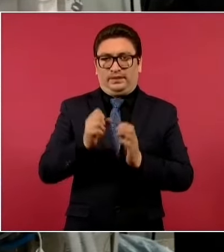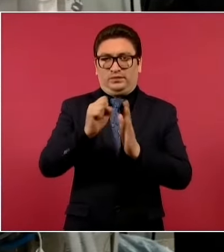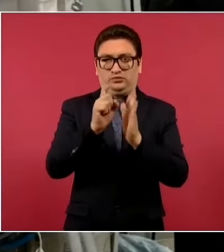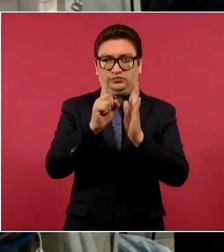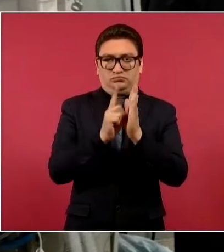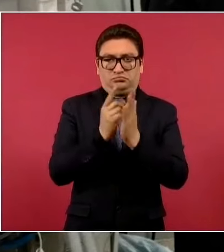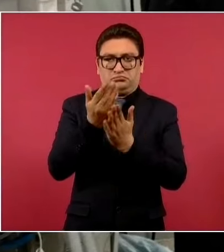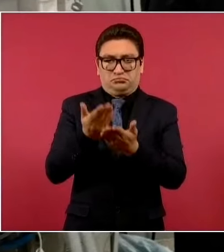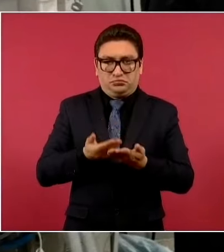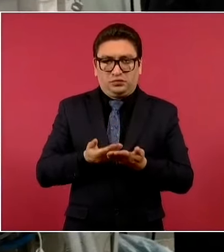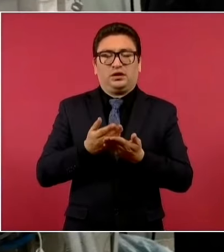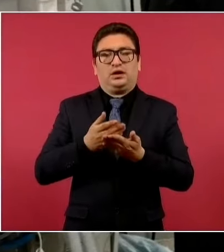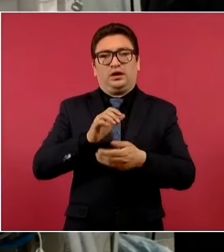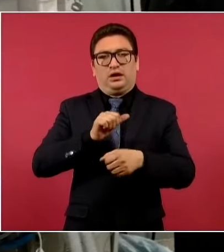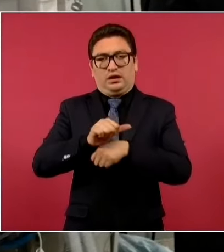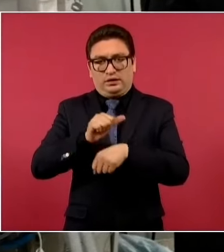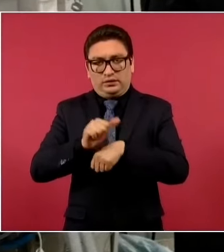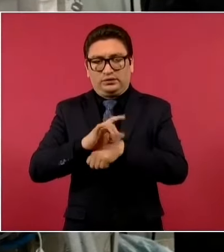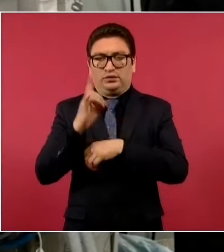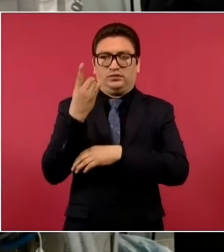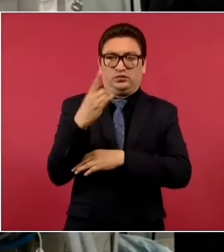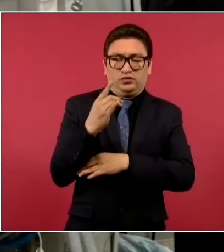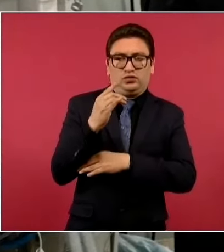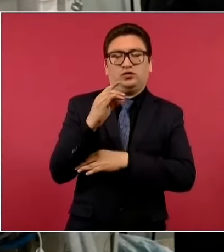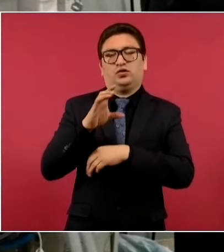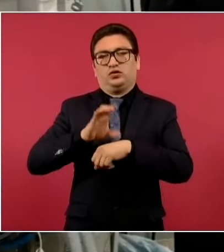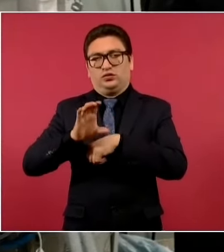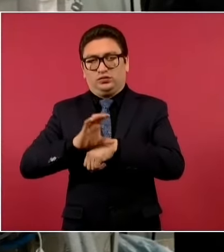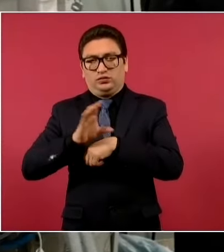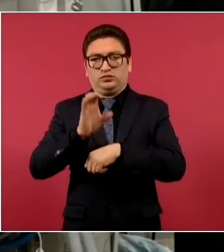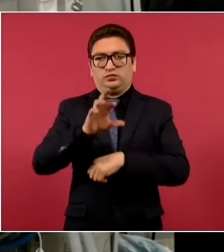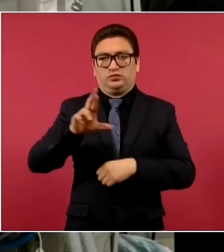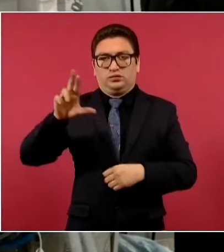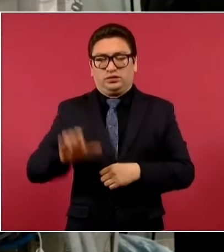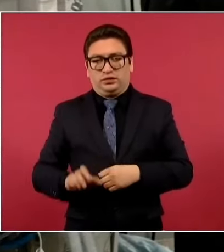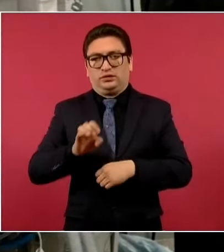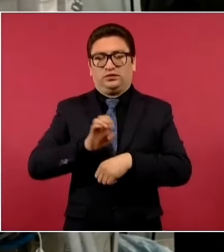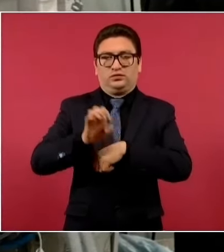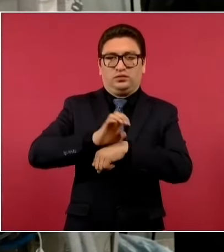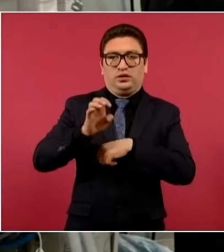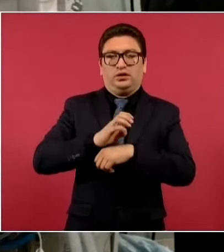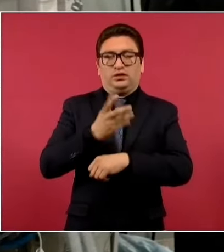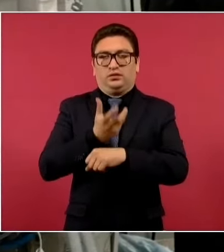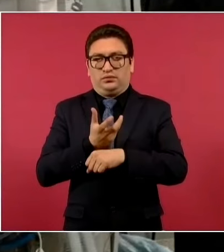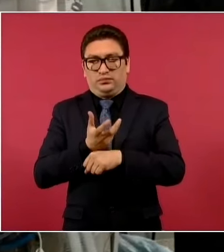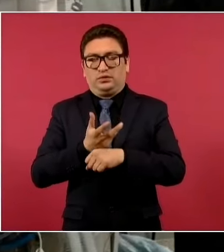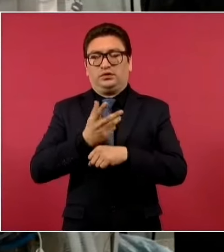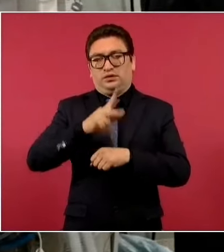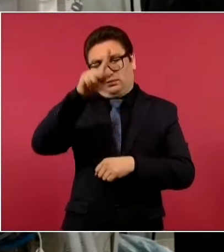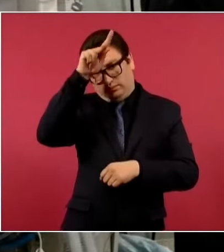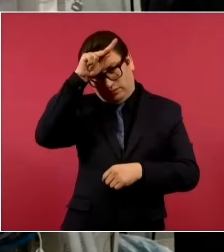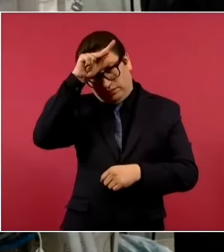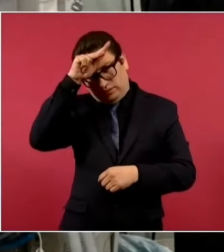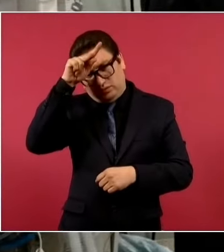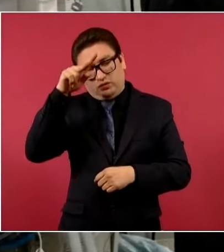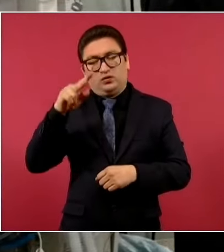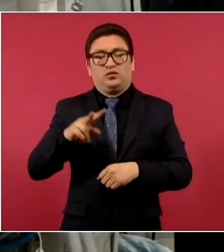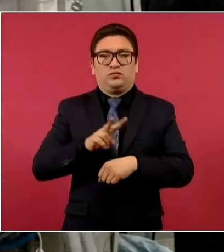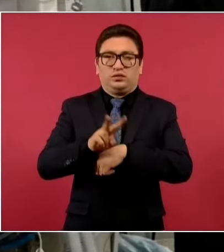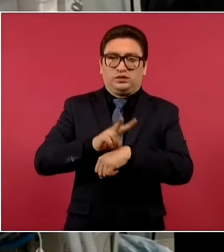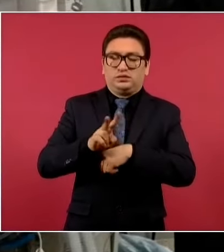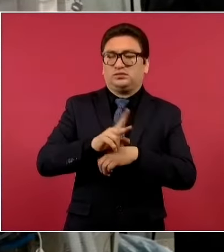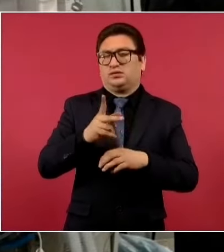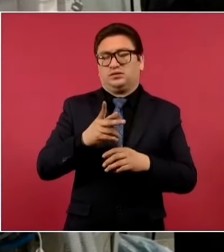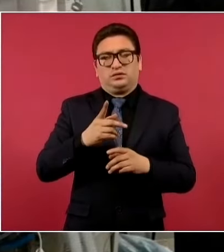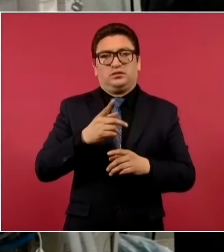solicitudes de Argentina, de Bolivia, de Colombia, de Costa Rica, de Ecuador, de Estados Unidos, de Perú, de Venezuela,